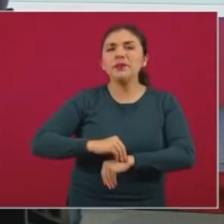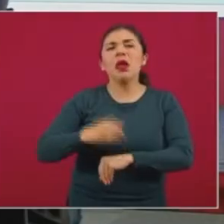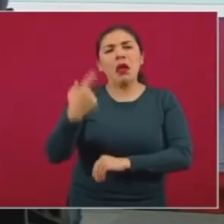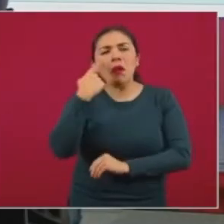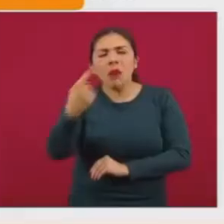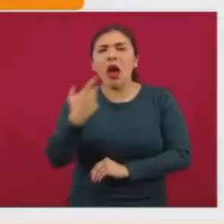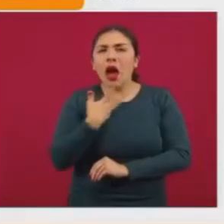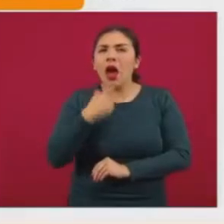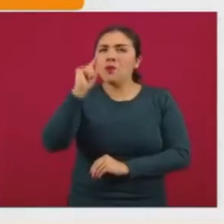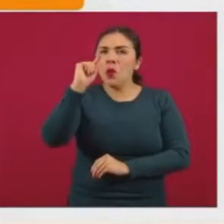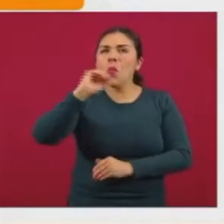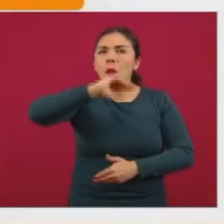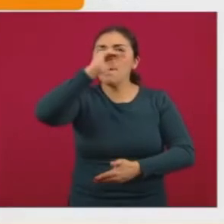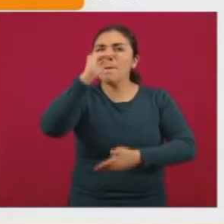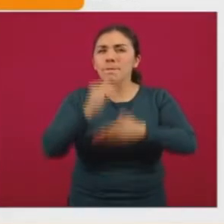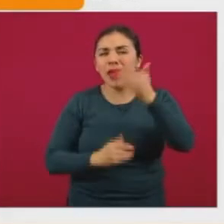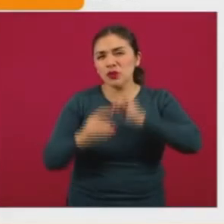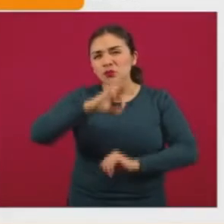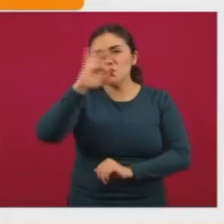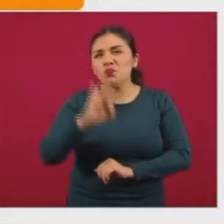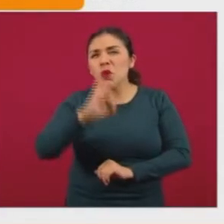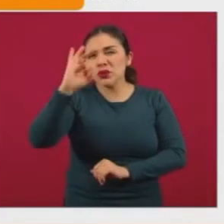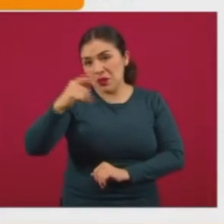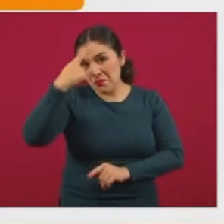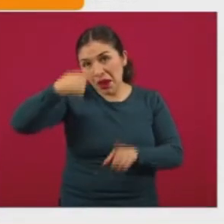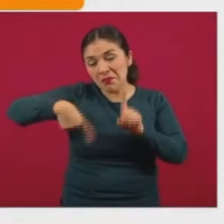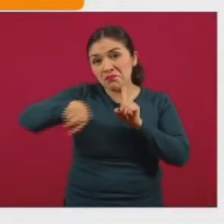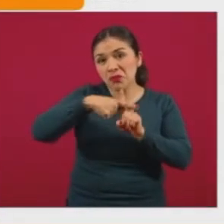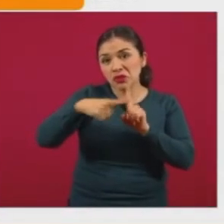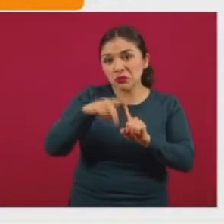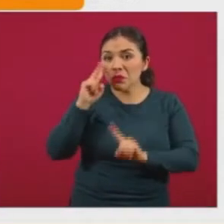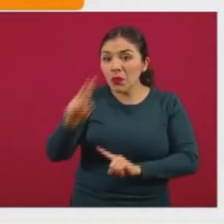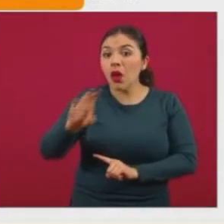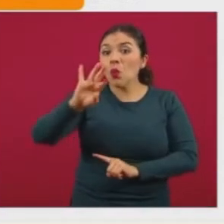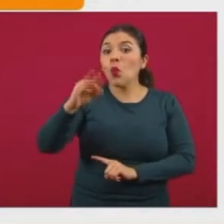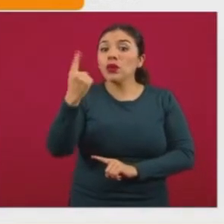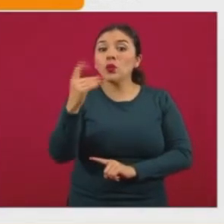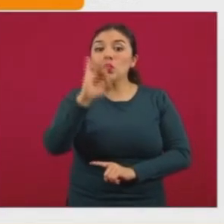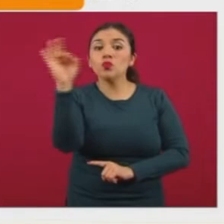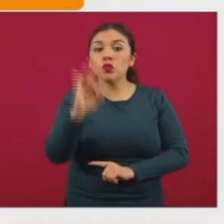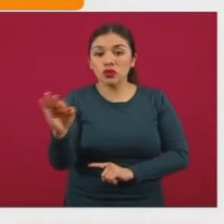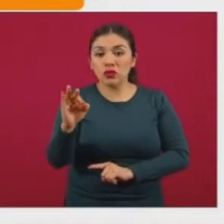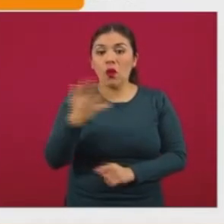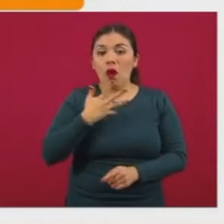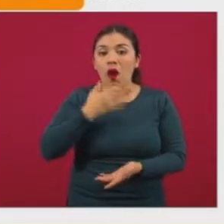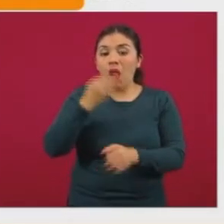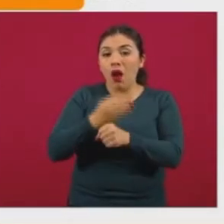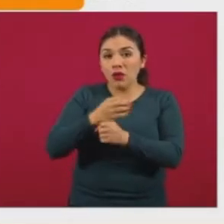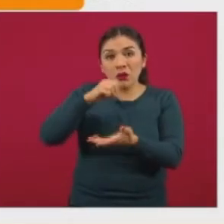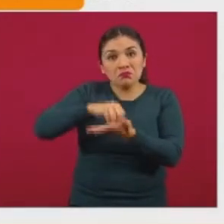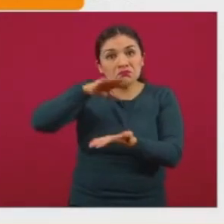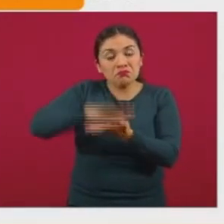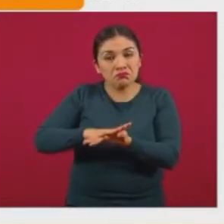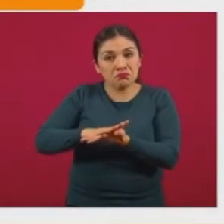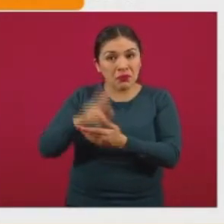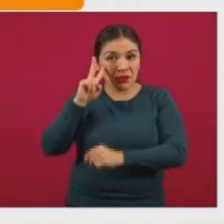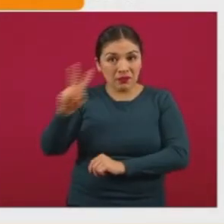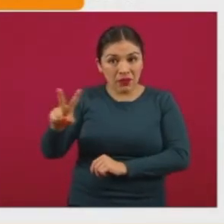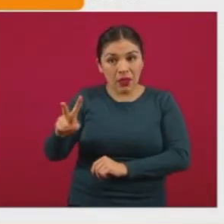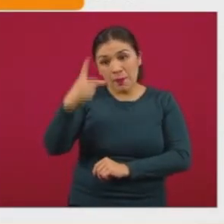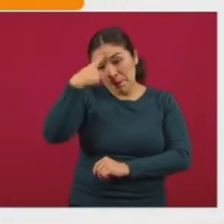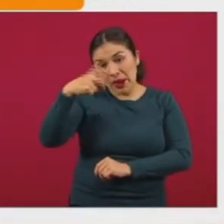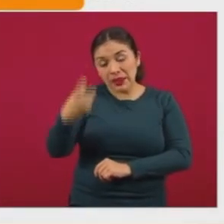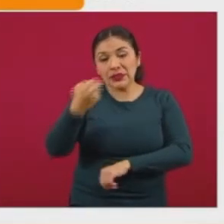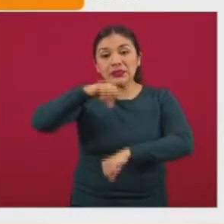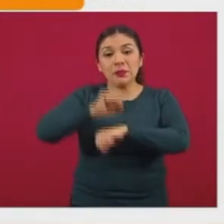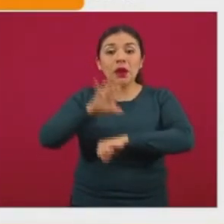una disminución del porcentaje de positividad, 41% es el que tenemos registrado hasta el día de hoy para la